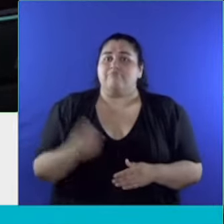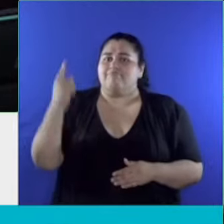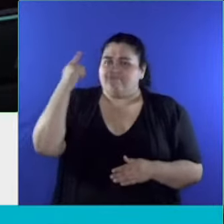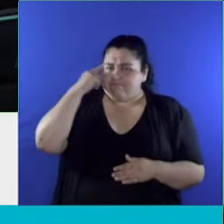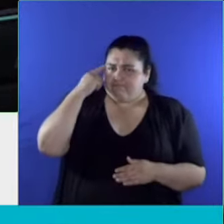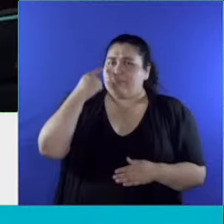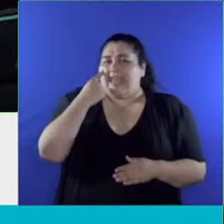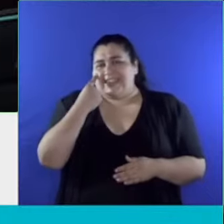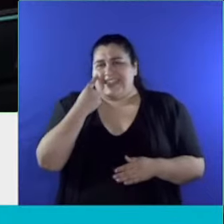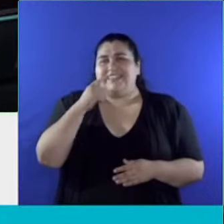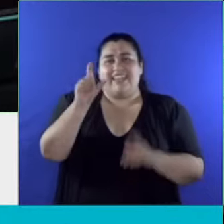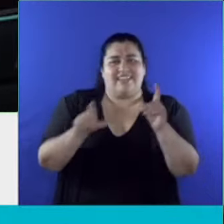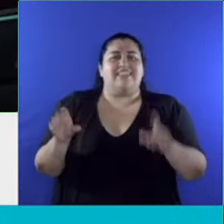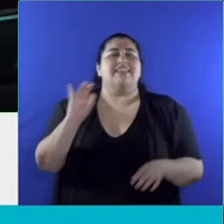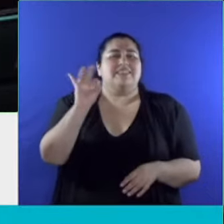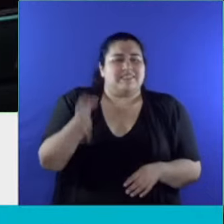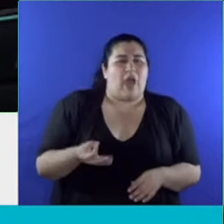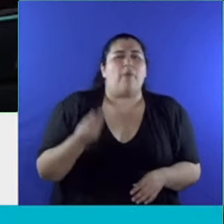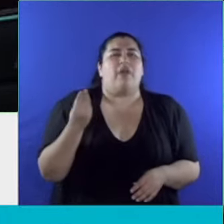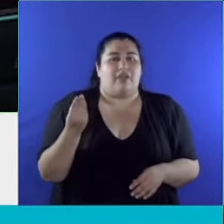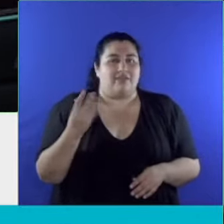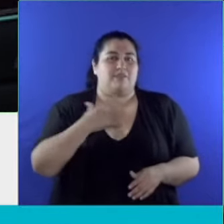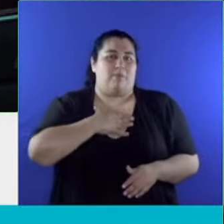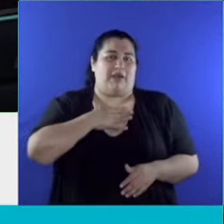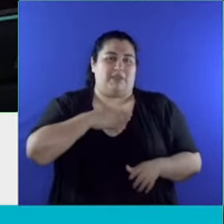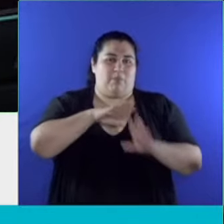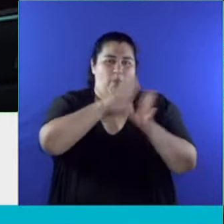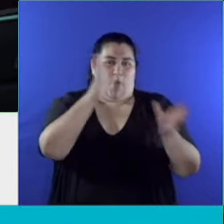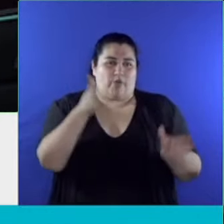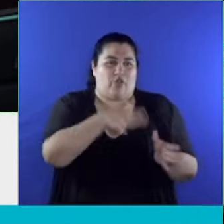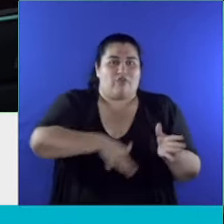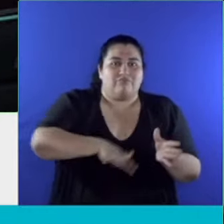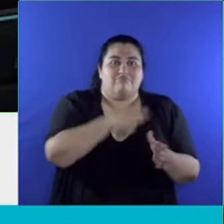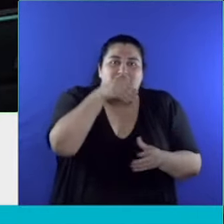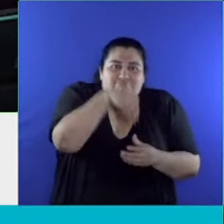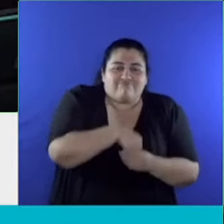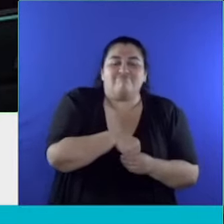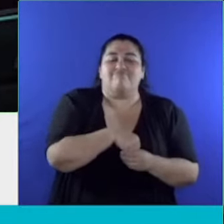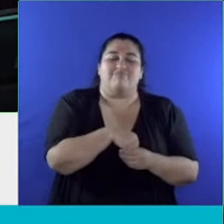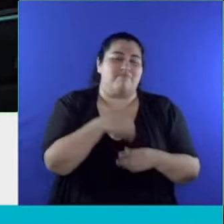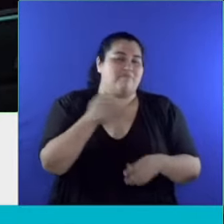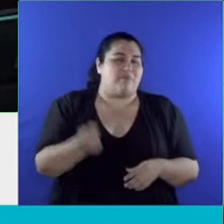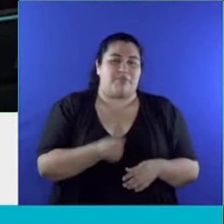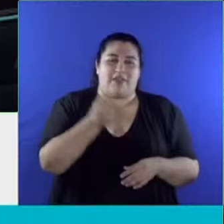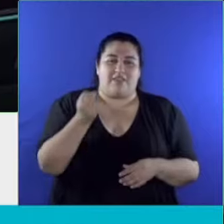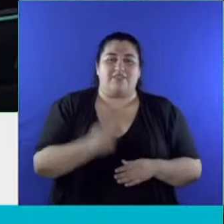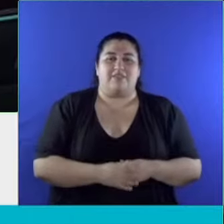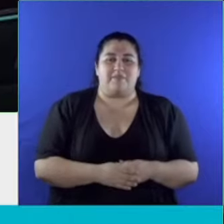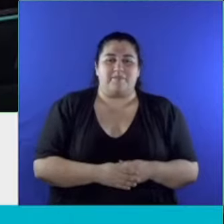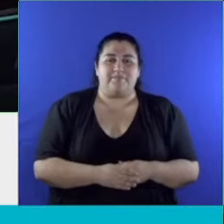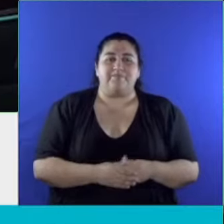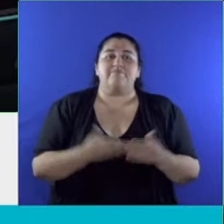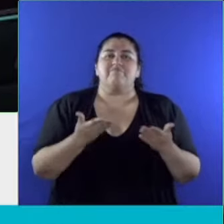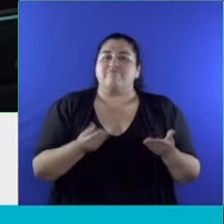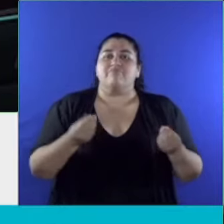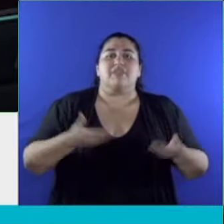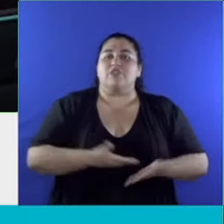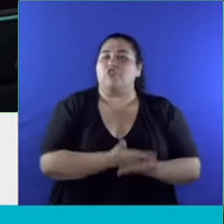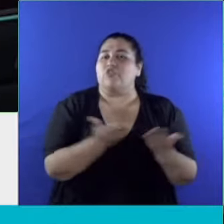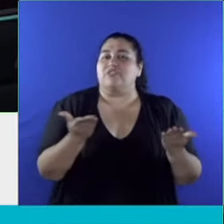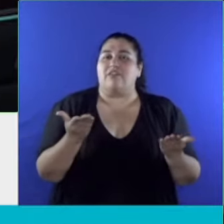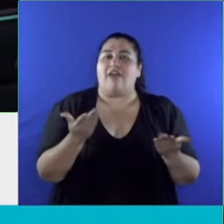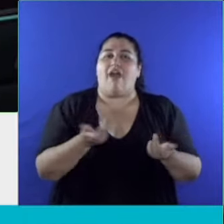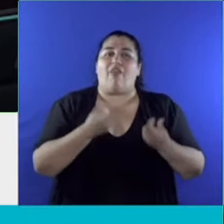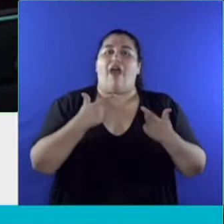han sido intendentes saben lo que implica tener un patrimonio cultural de esta envergadura porque conecta la sociedad nos da una